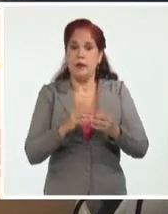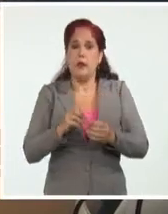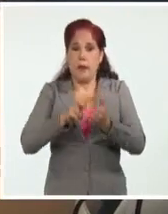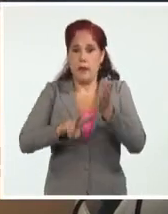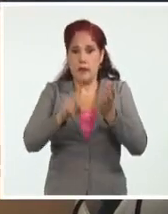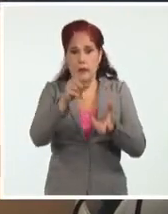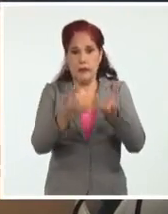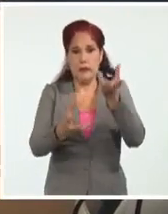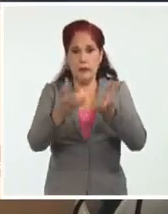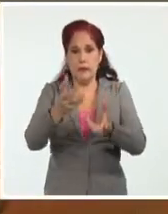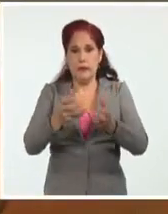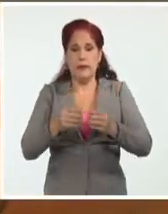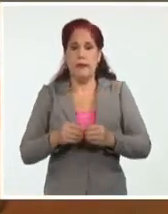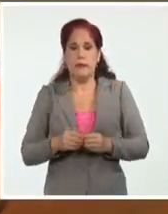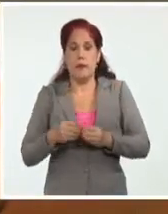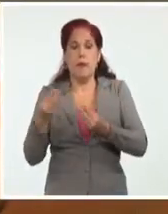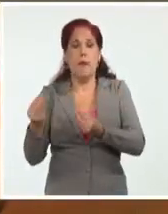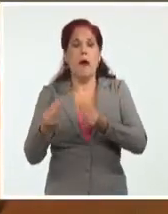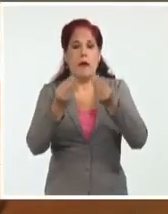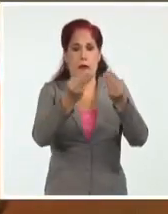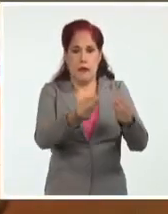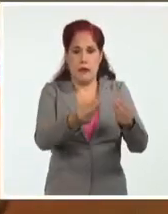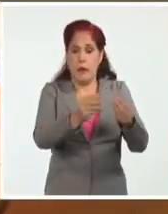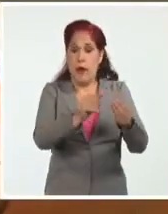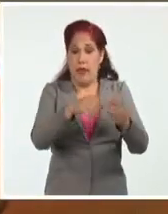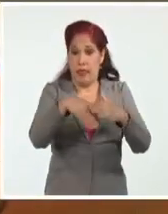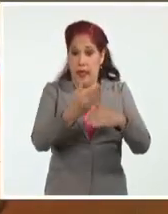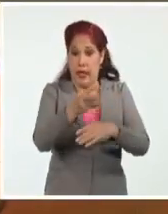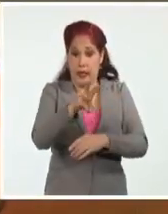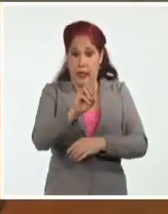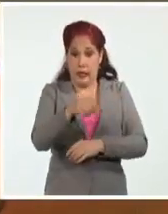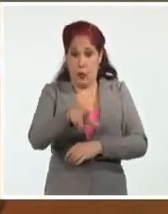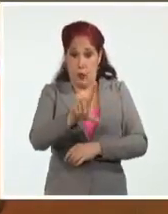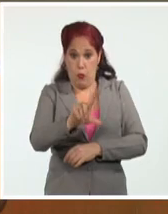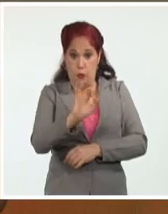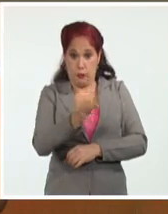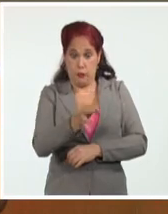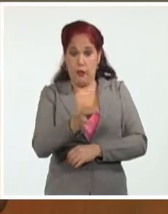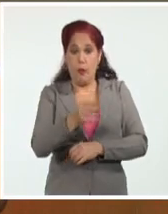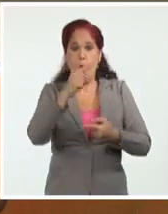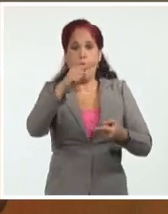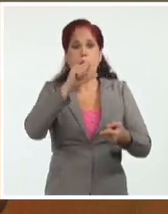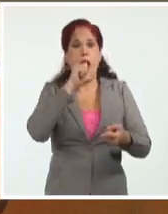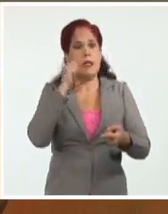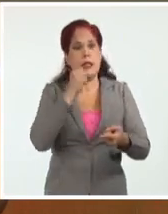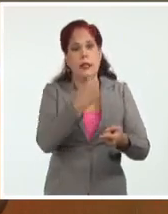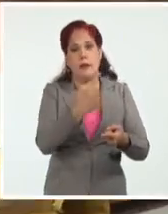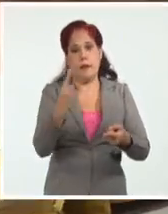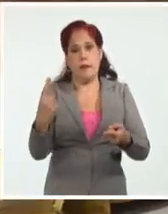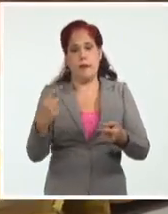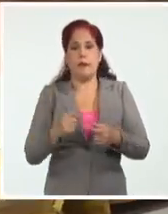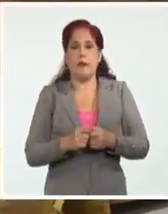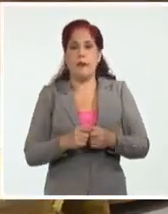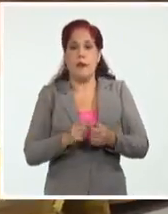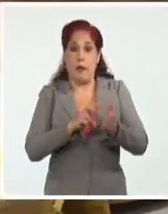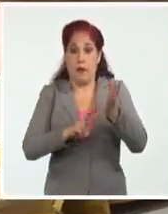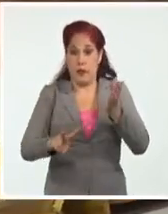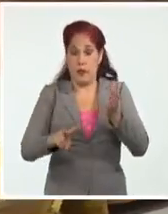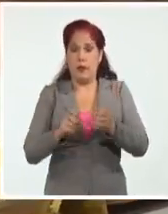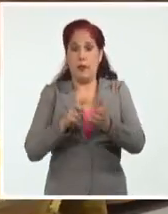Cienfuegos recibirá también a partir del día 30 un litro de aceite por núcleo para toda la provincia.